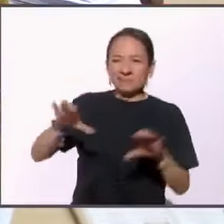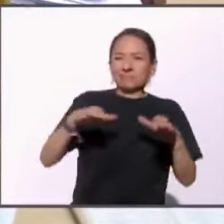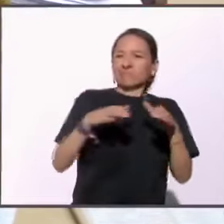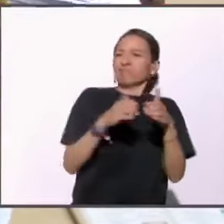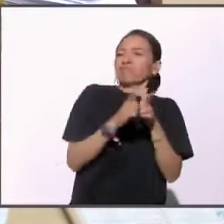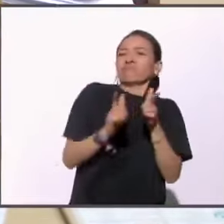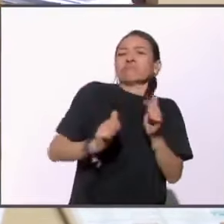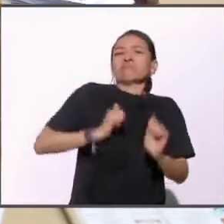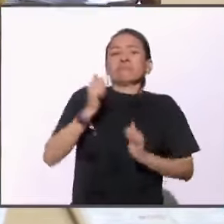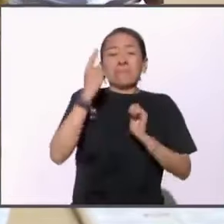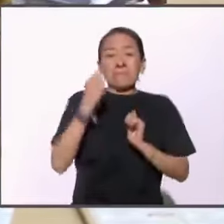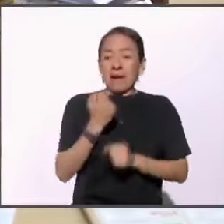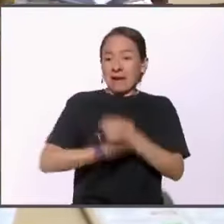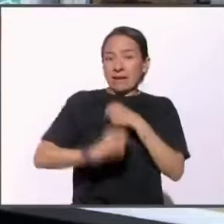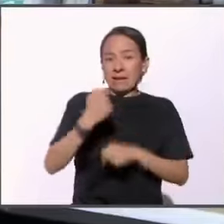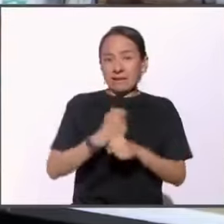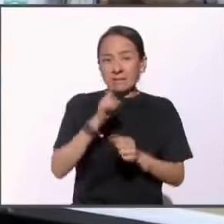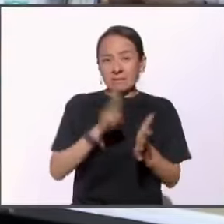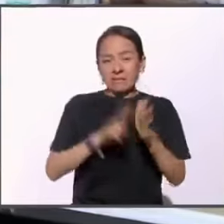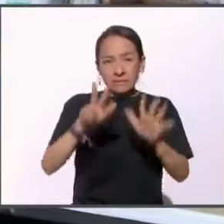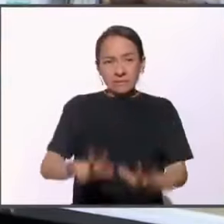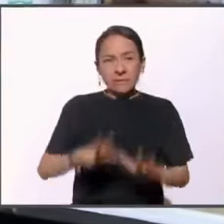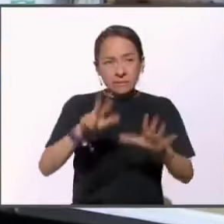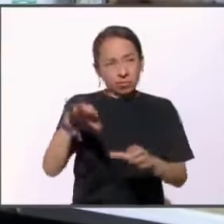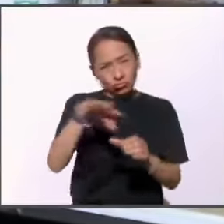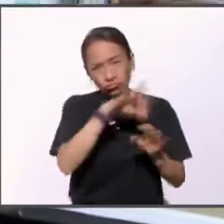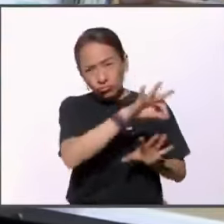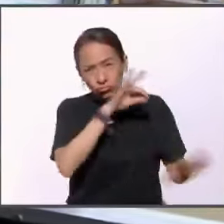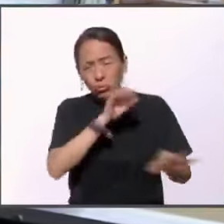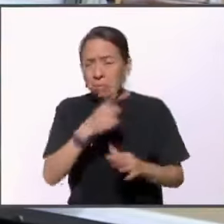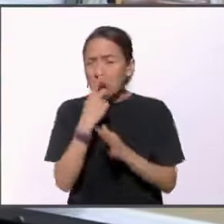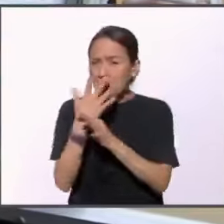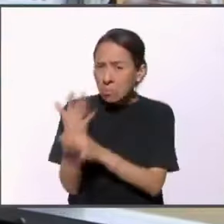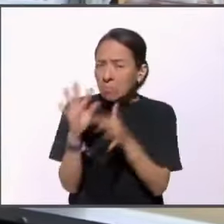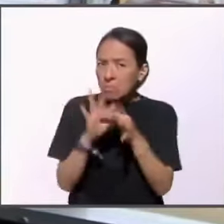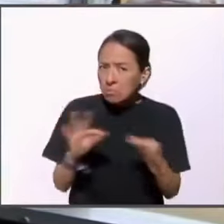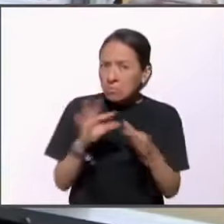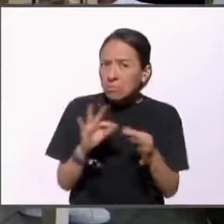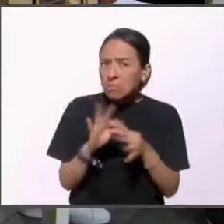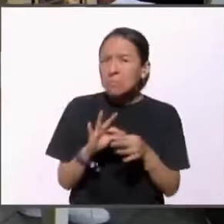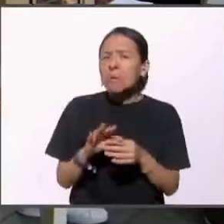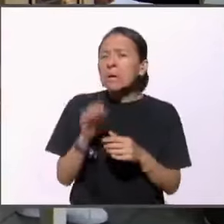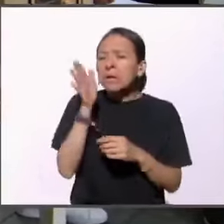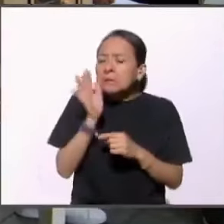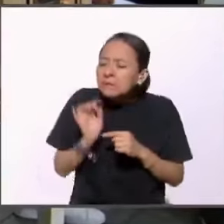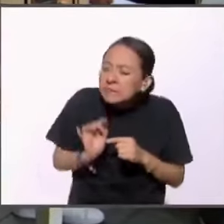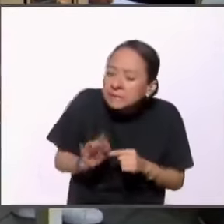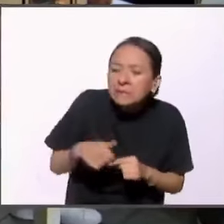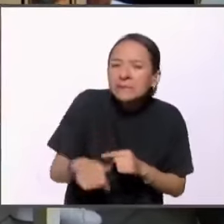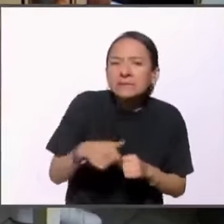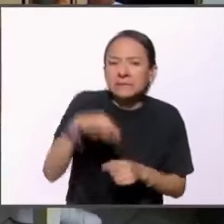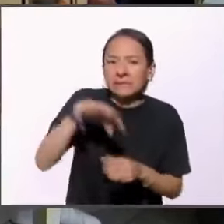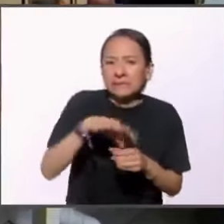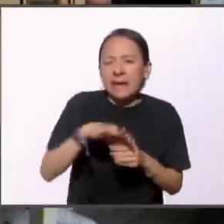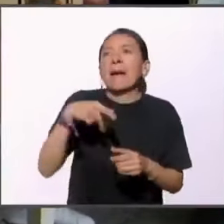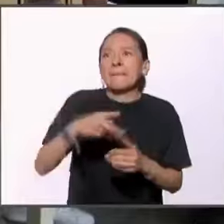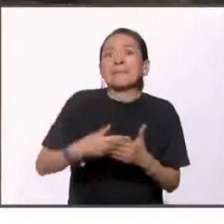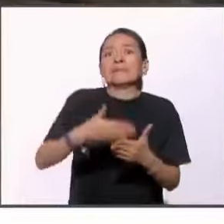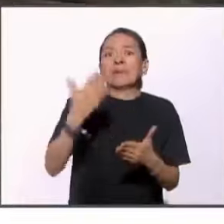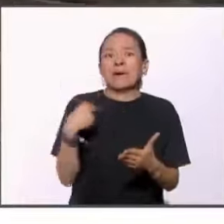elecciones presidenciales de 2018. Detalla que a unos meses de los comicios y ante la ventaja que él encabezaba en